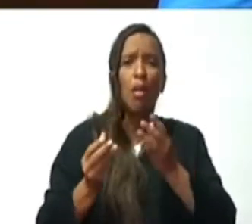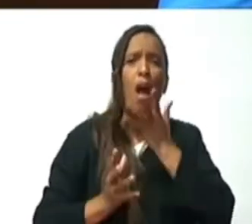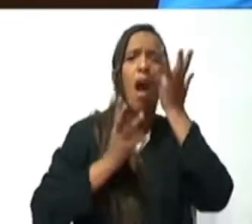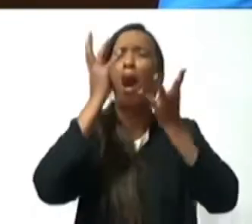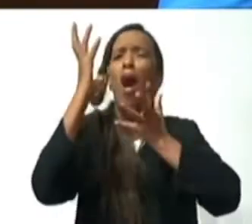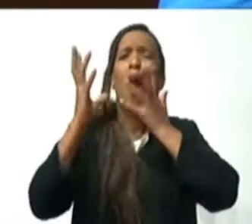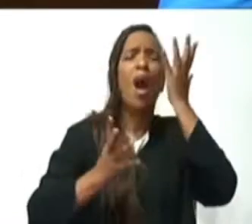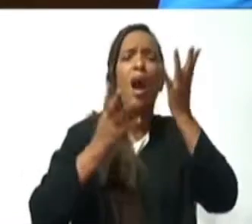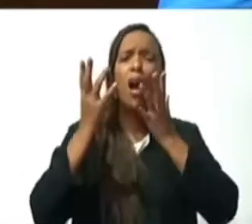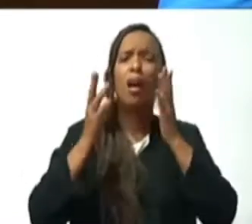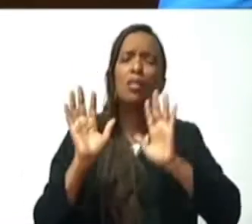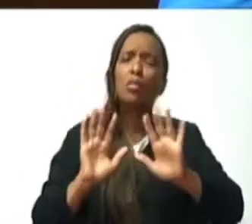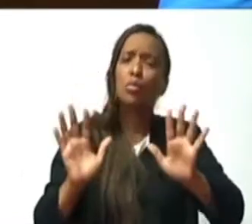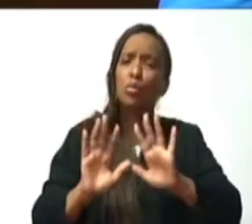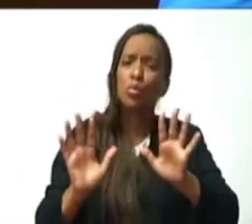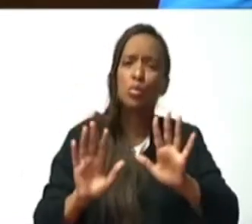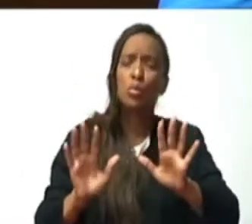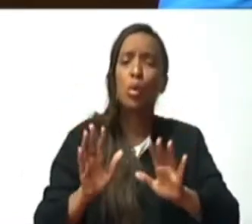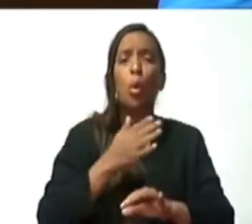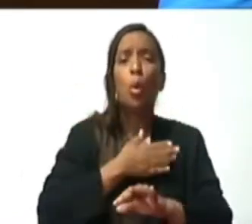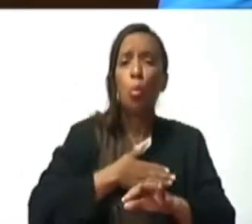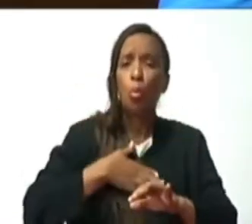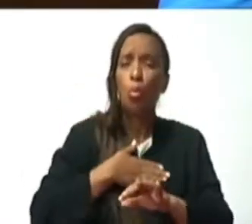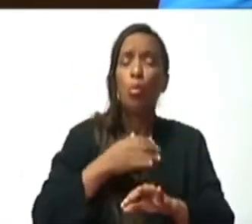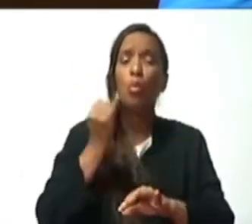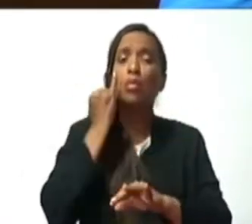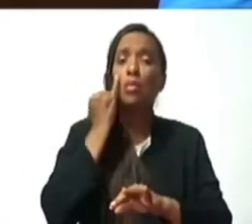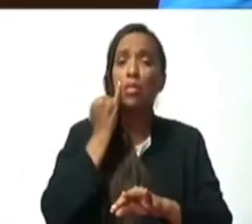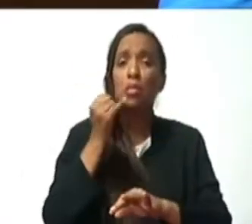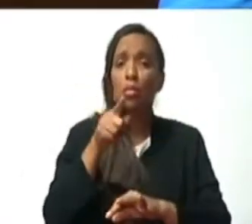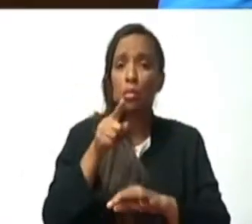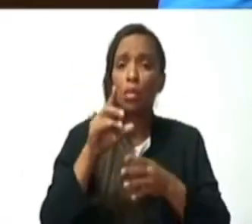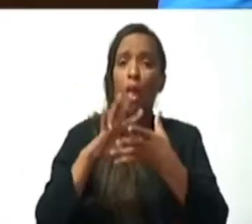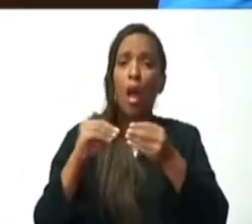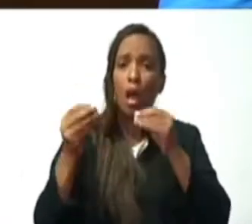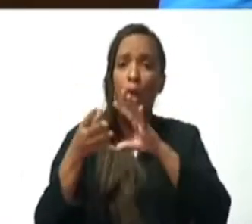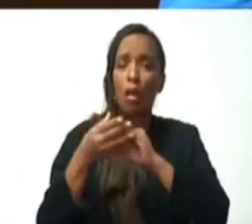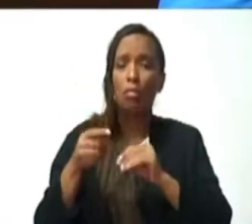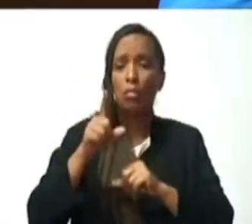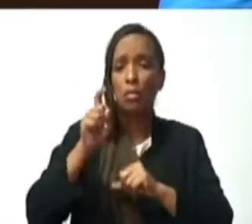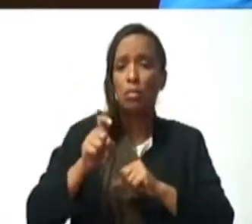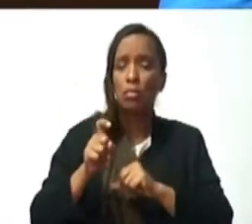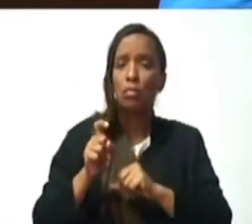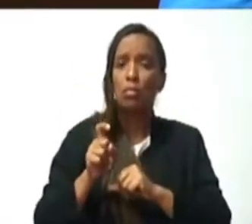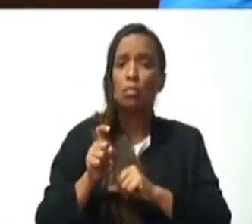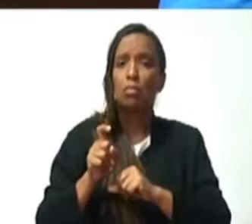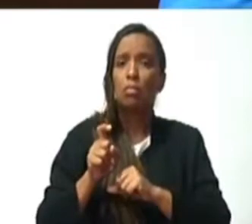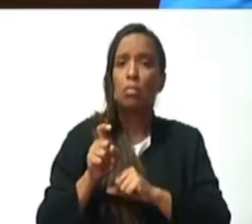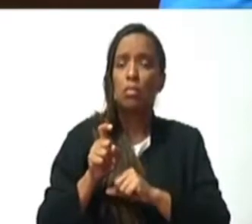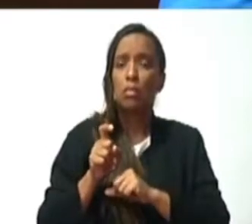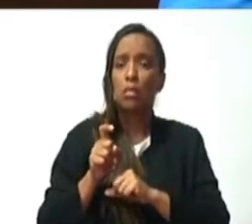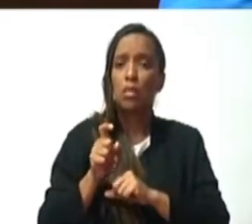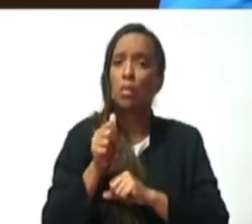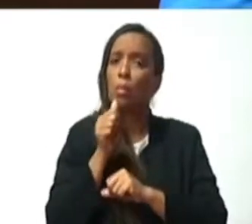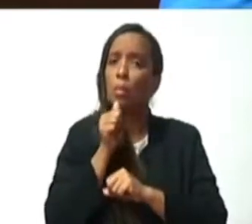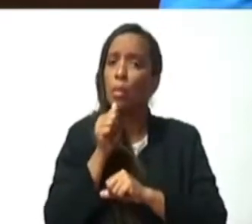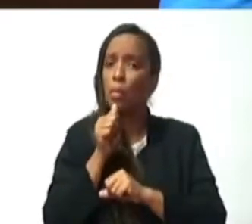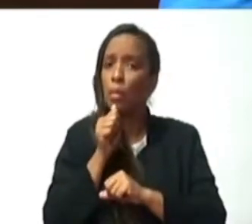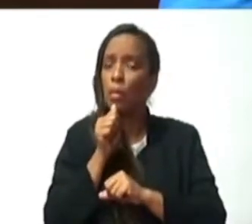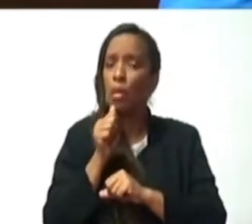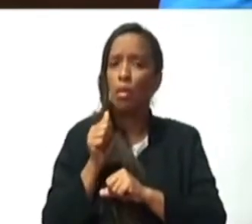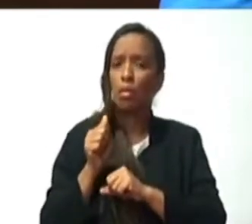Hable para la persona que está al lado suyo, porque no, ¿verdad? Para que podamos dar la oportunidad de que el